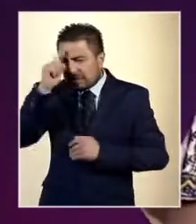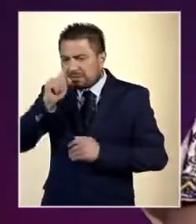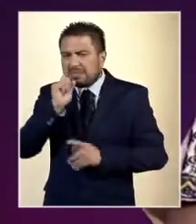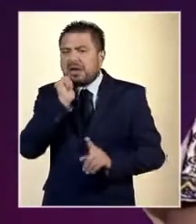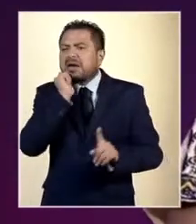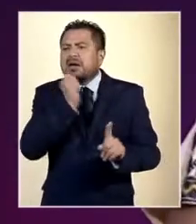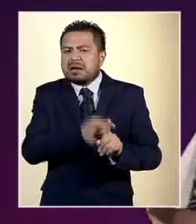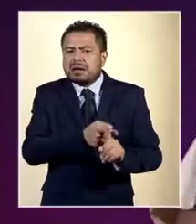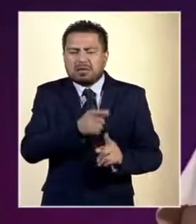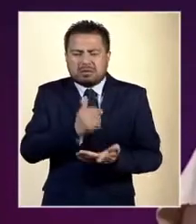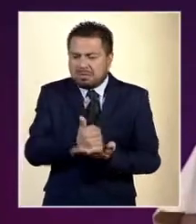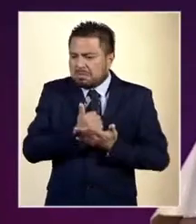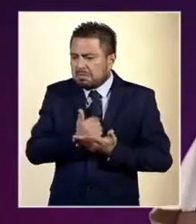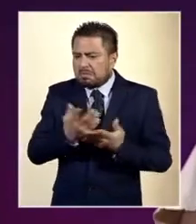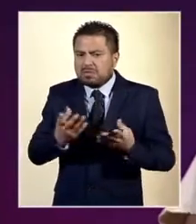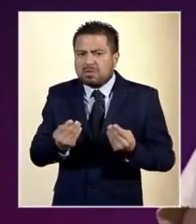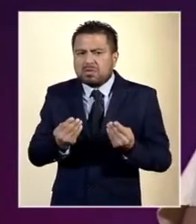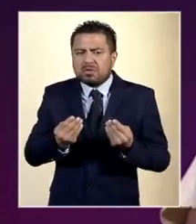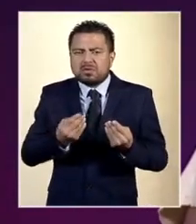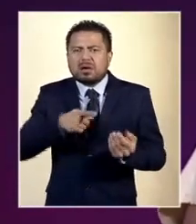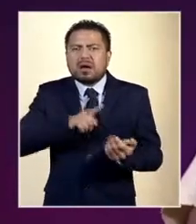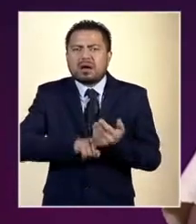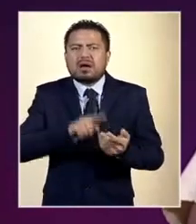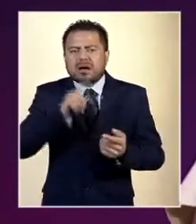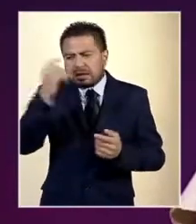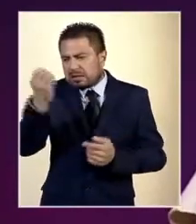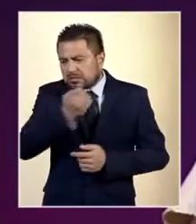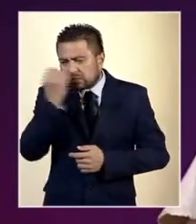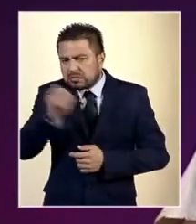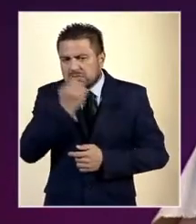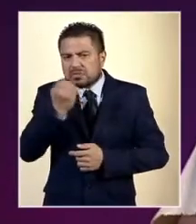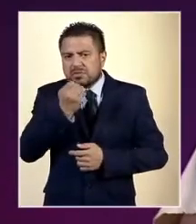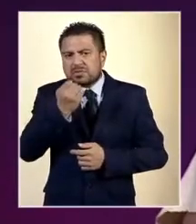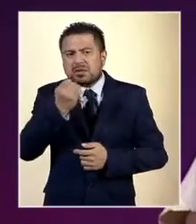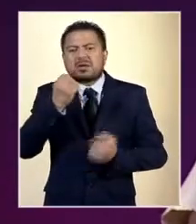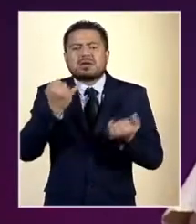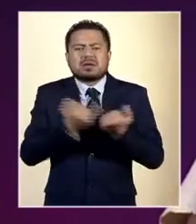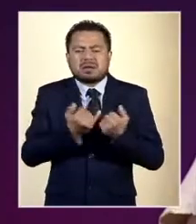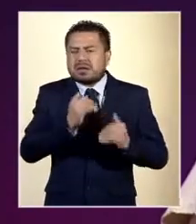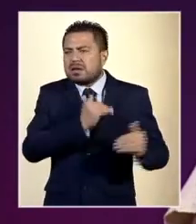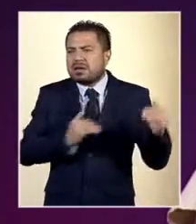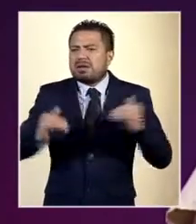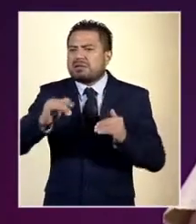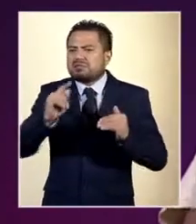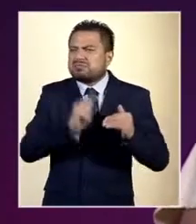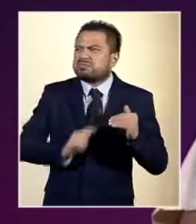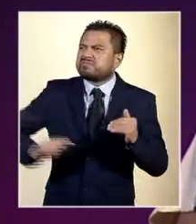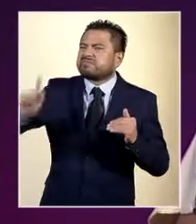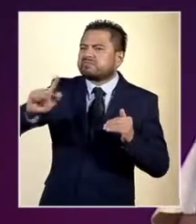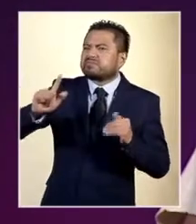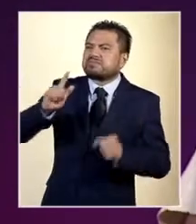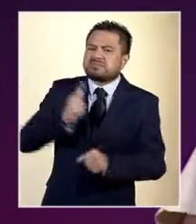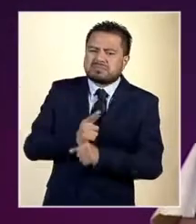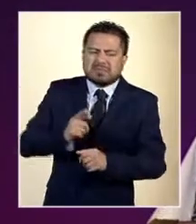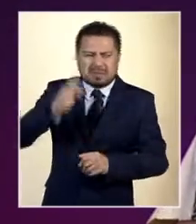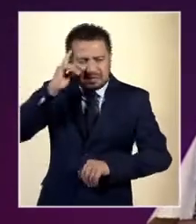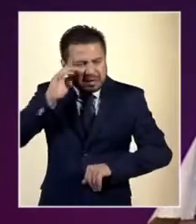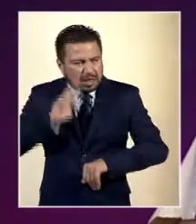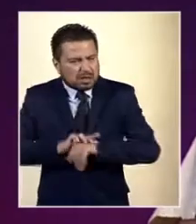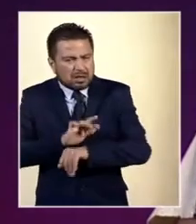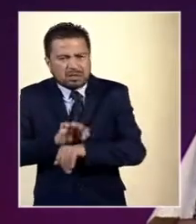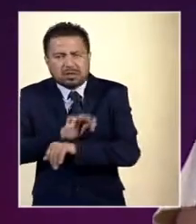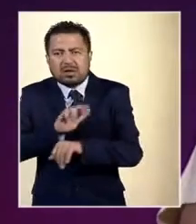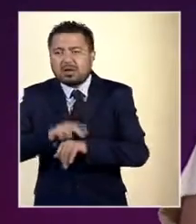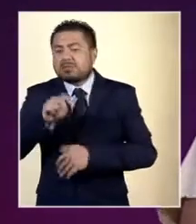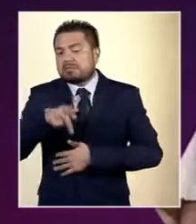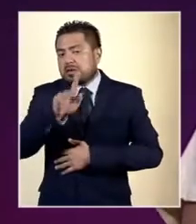que no me ayudaron mucho las escuelas y los grados académicos, pero que sí te